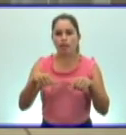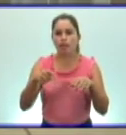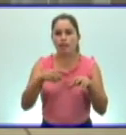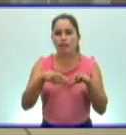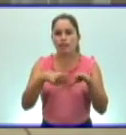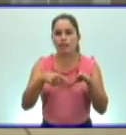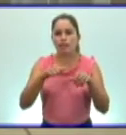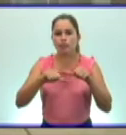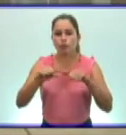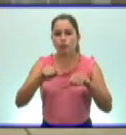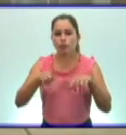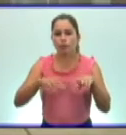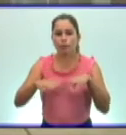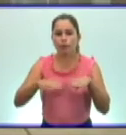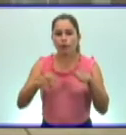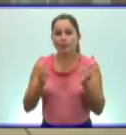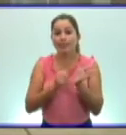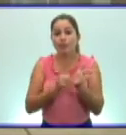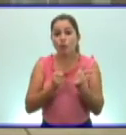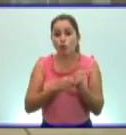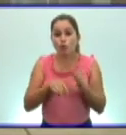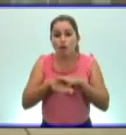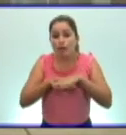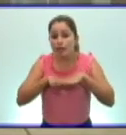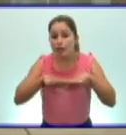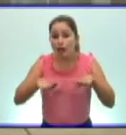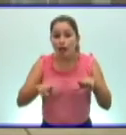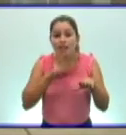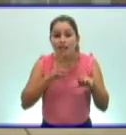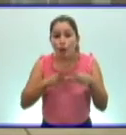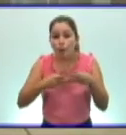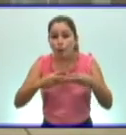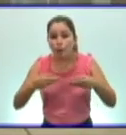que el sólido quede prácticamente disuelto.